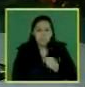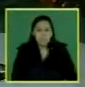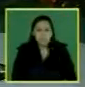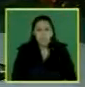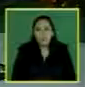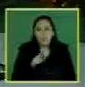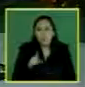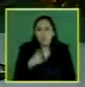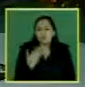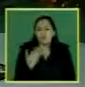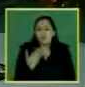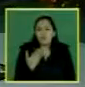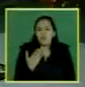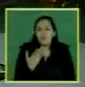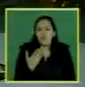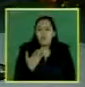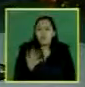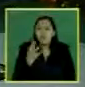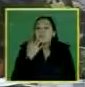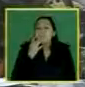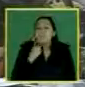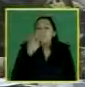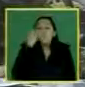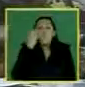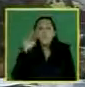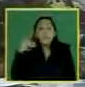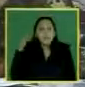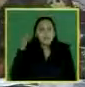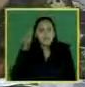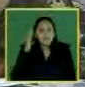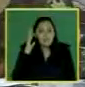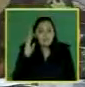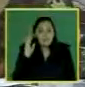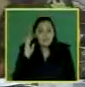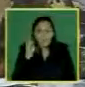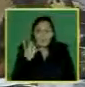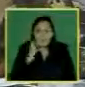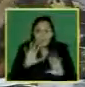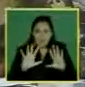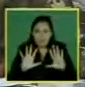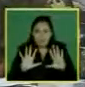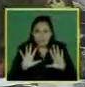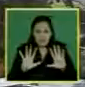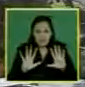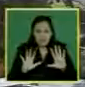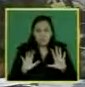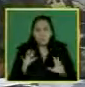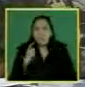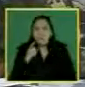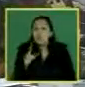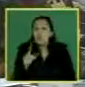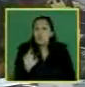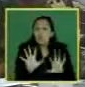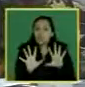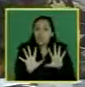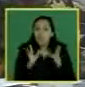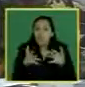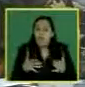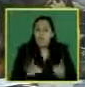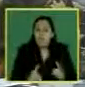un absurdo. Imagínate tú, y me pone sus manitos y dice, que tú tengas 10